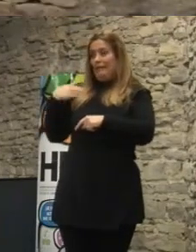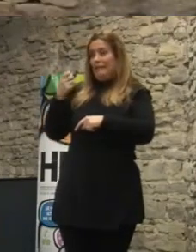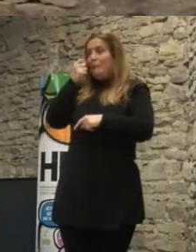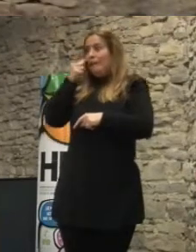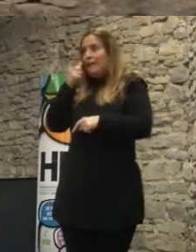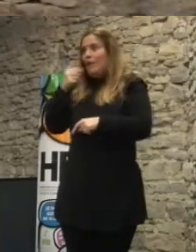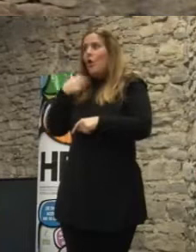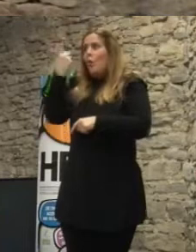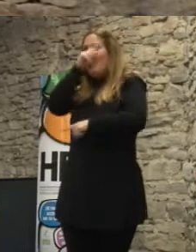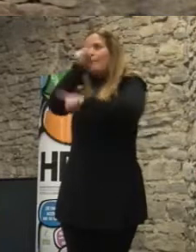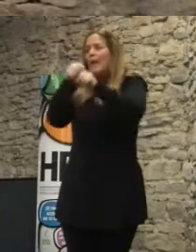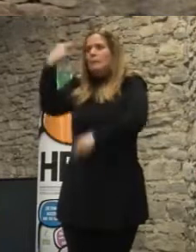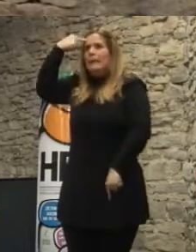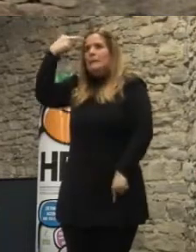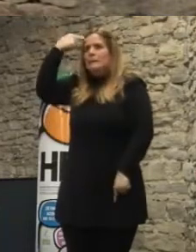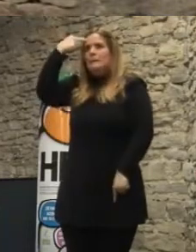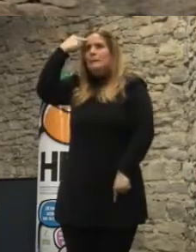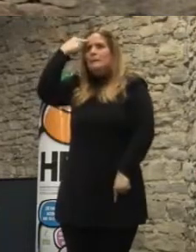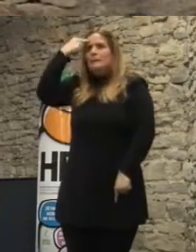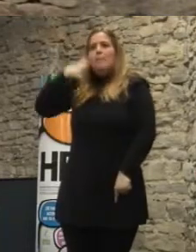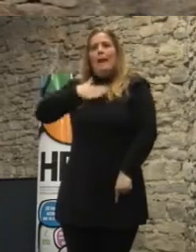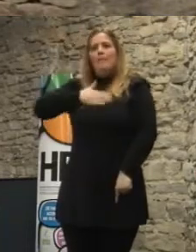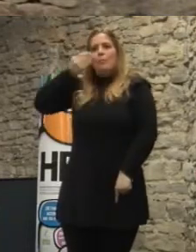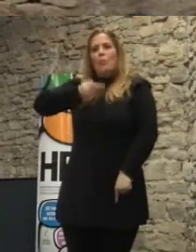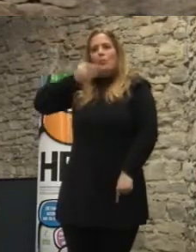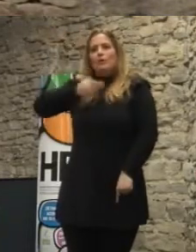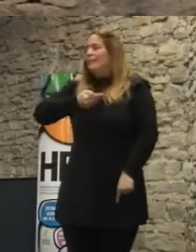una pregunta que para mí es muy importante. Espero.